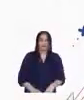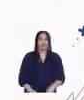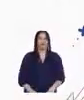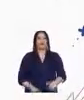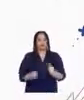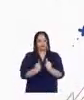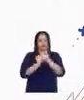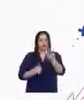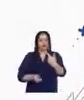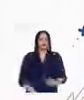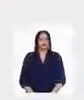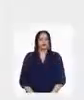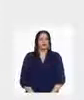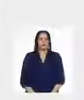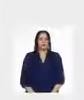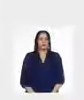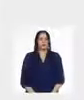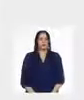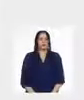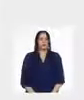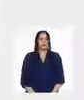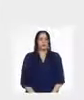A ver, vamos juntos.